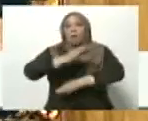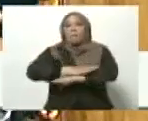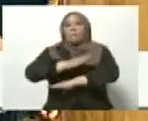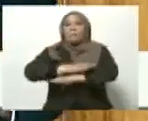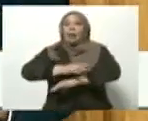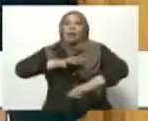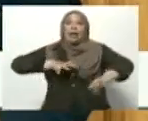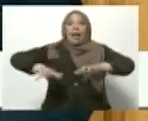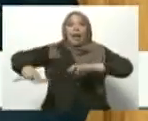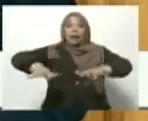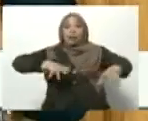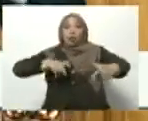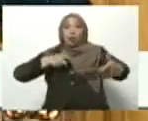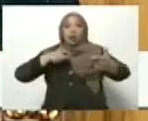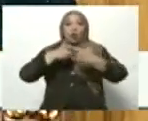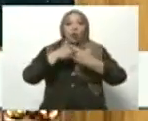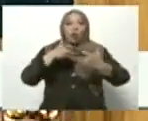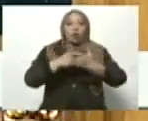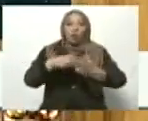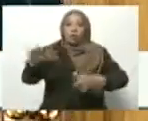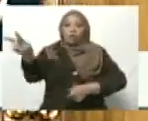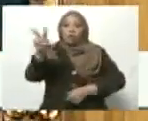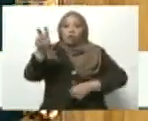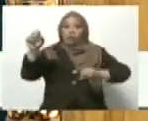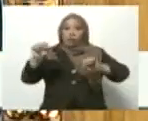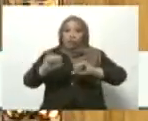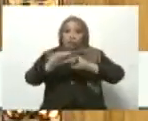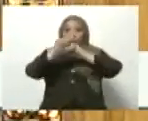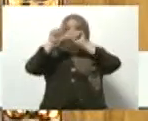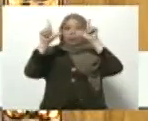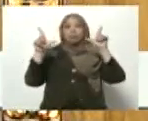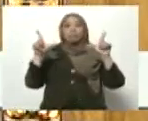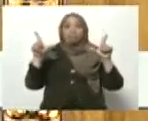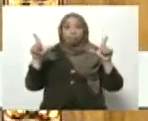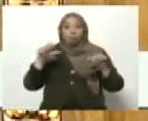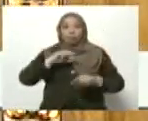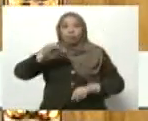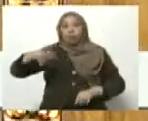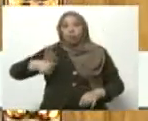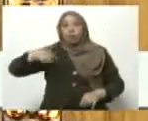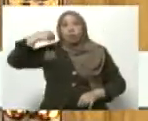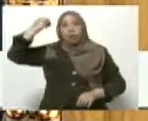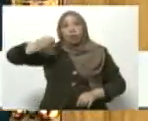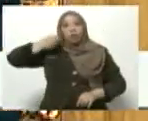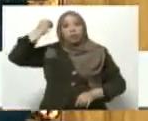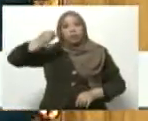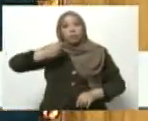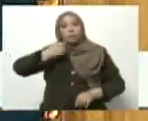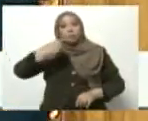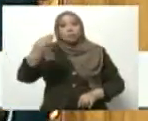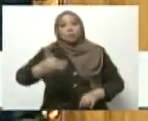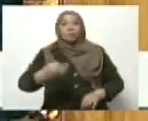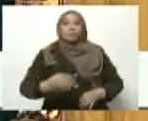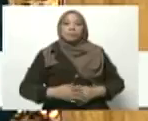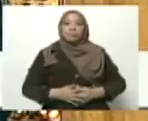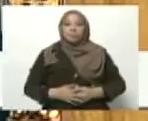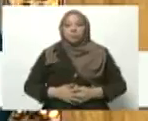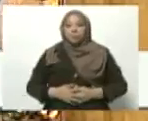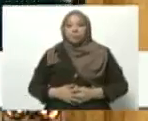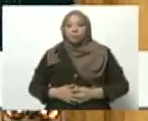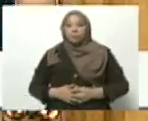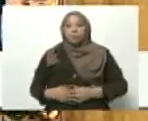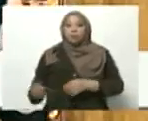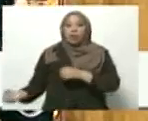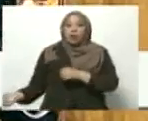más grave que yo creo que nosotros no tenemos al frente de nuestros pensamientos, de lo que realmente iba a ocurrir ahí. Una